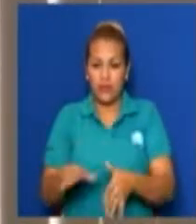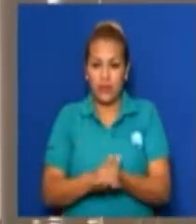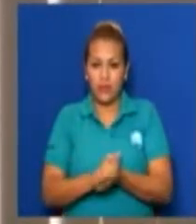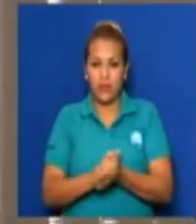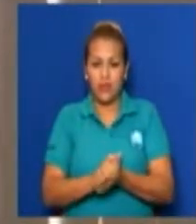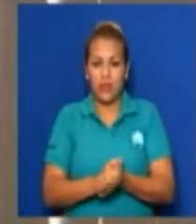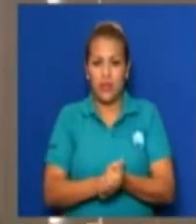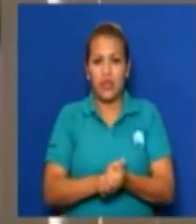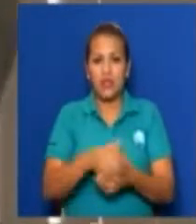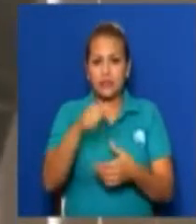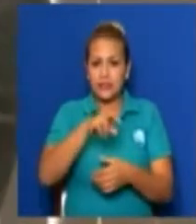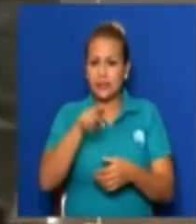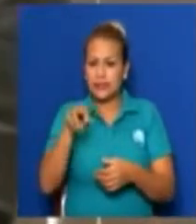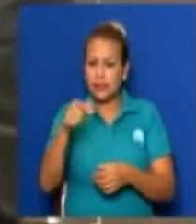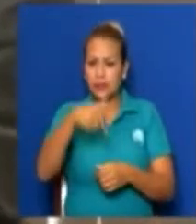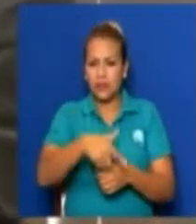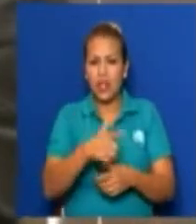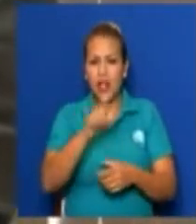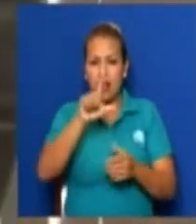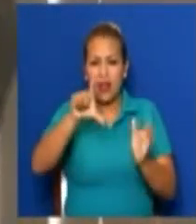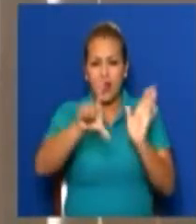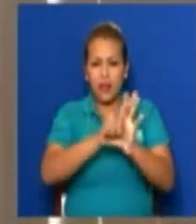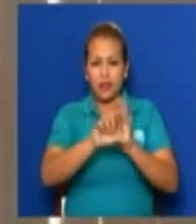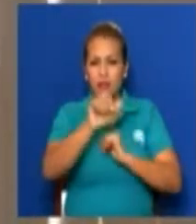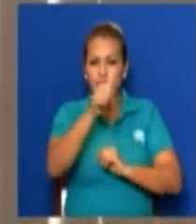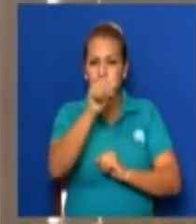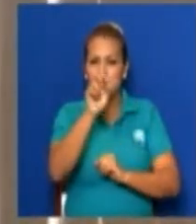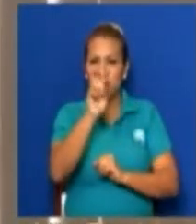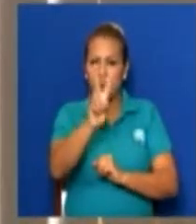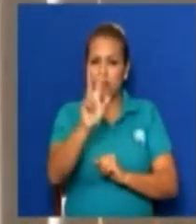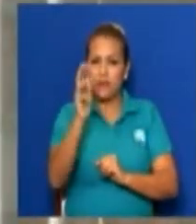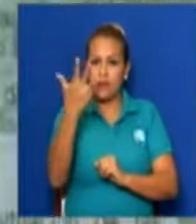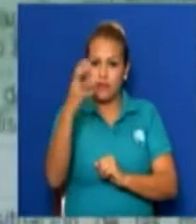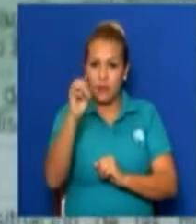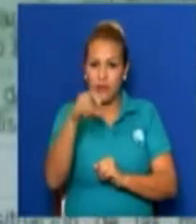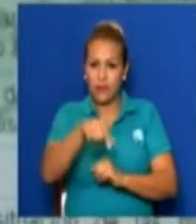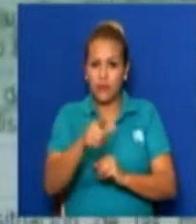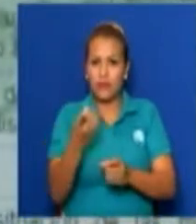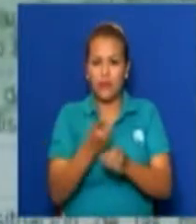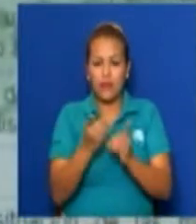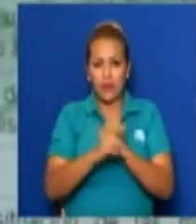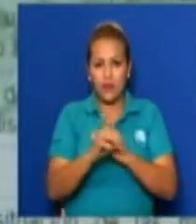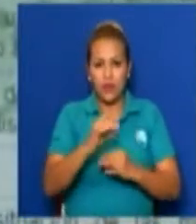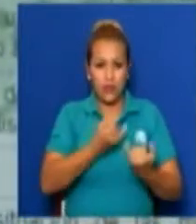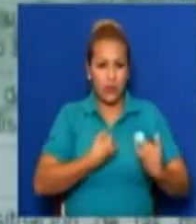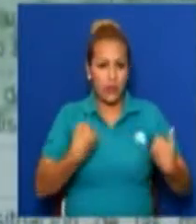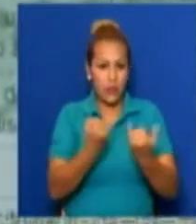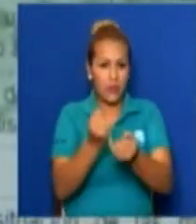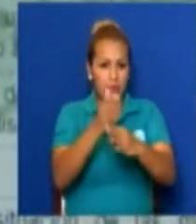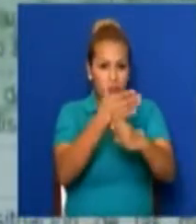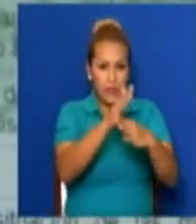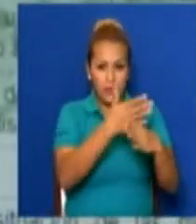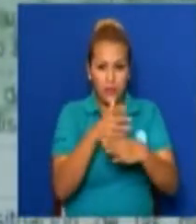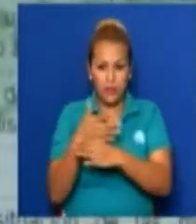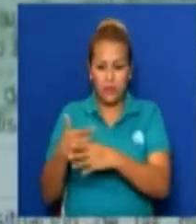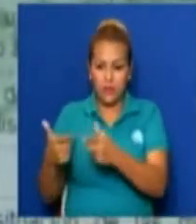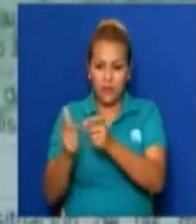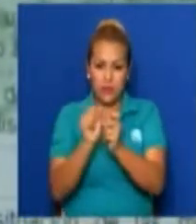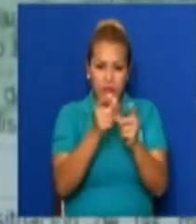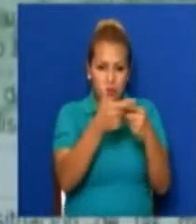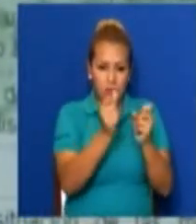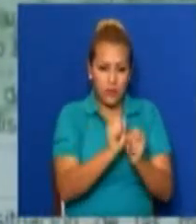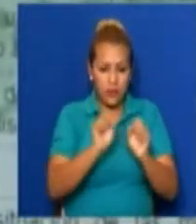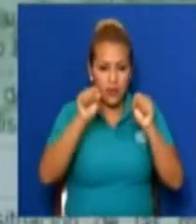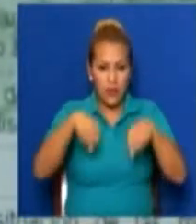ley 290 establece que todas estas instituciones que han sido creadas para potenciar a